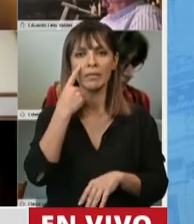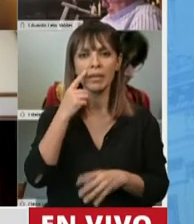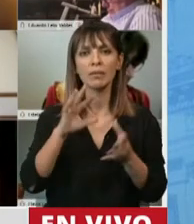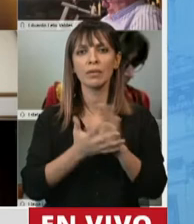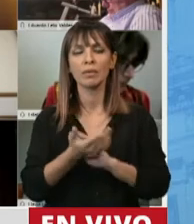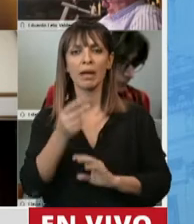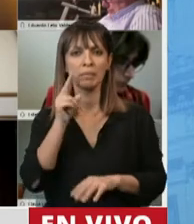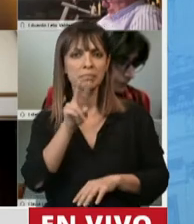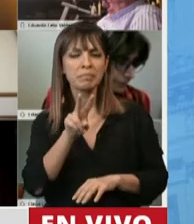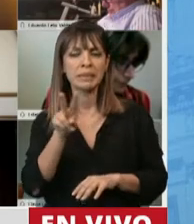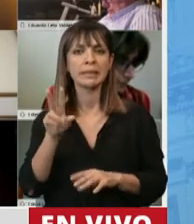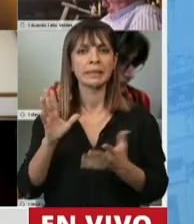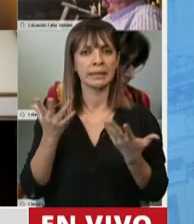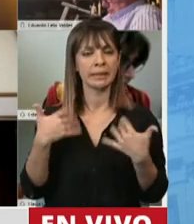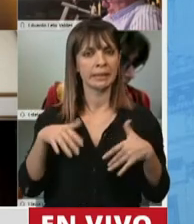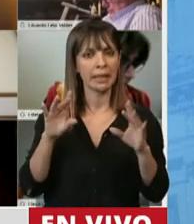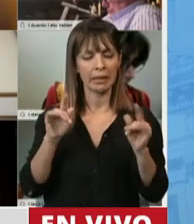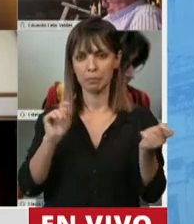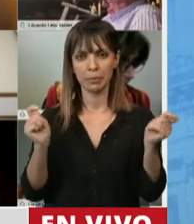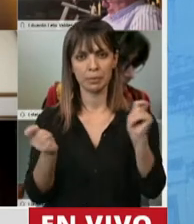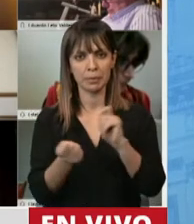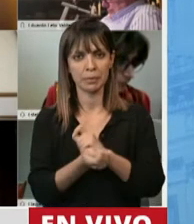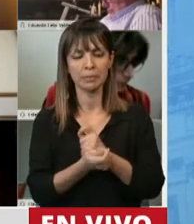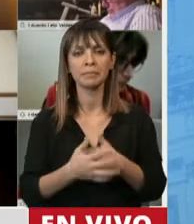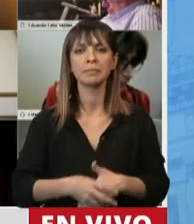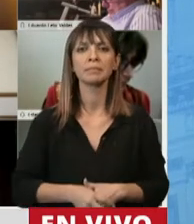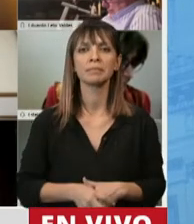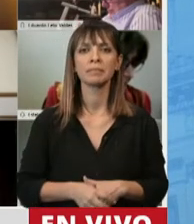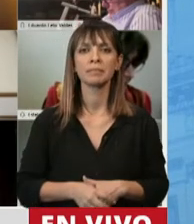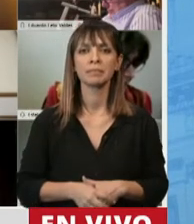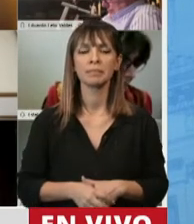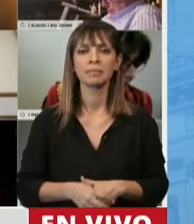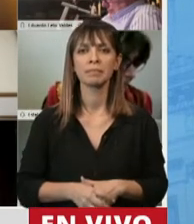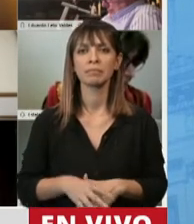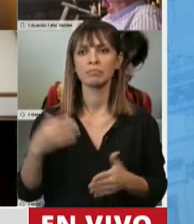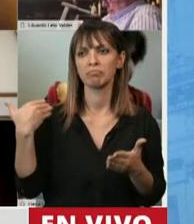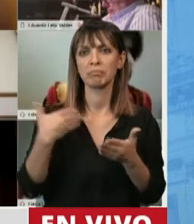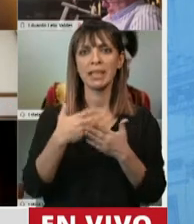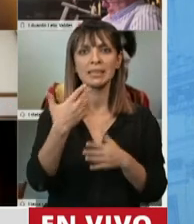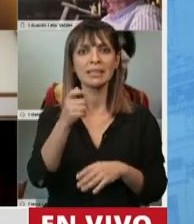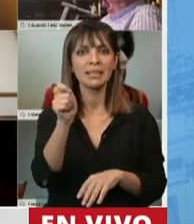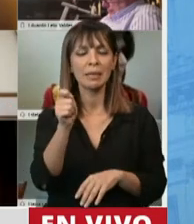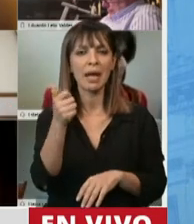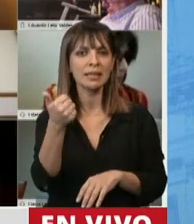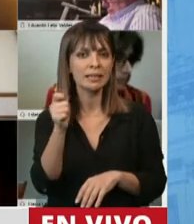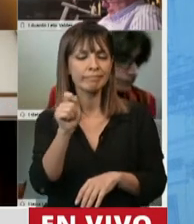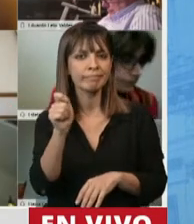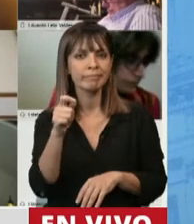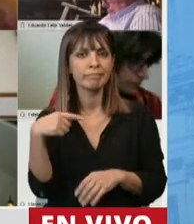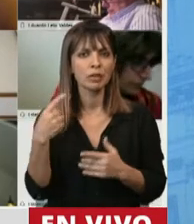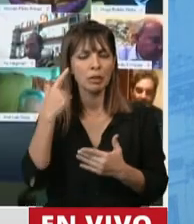ver, y posiblemente constituye un hito los últimos meses que